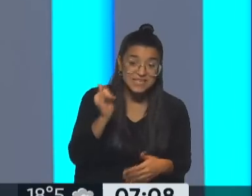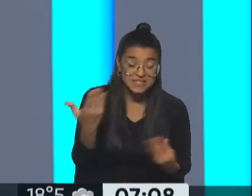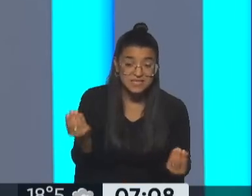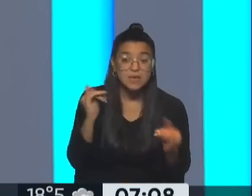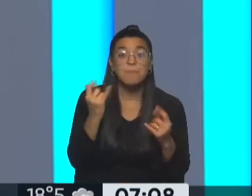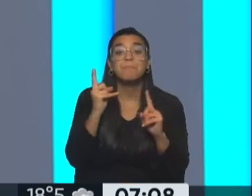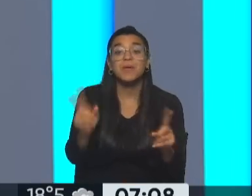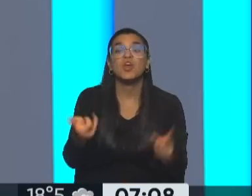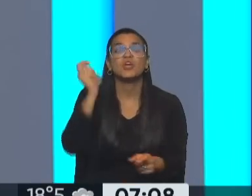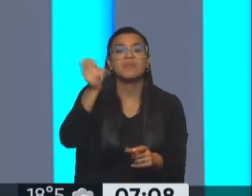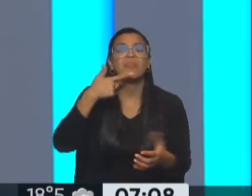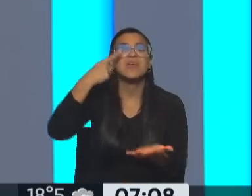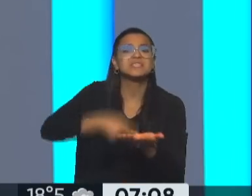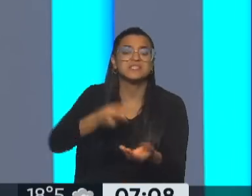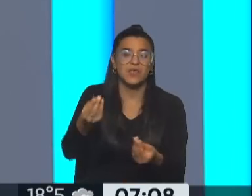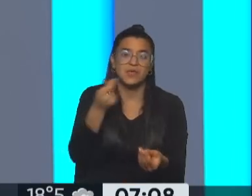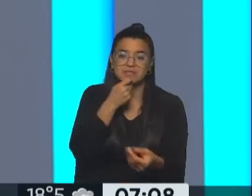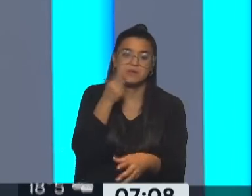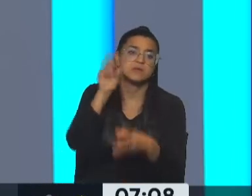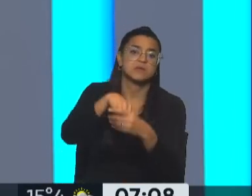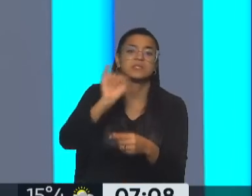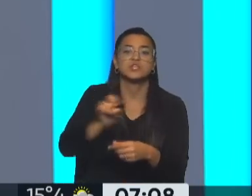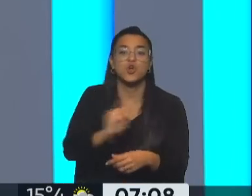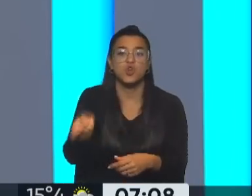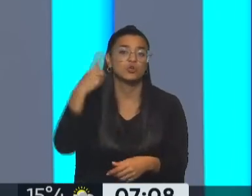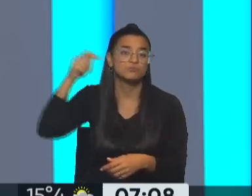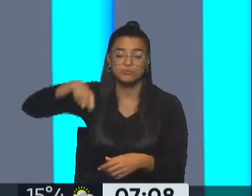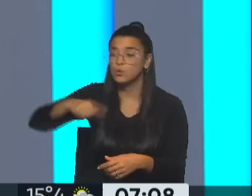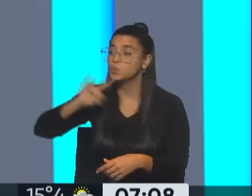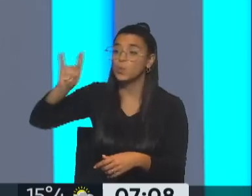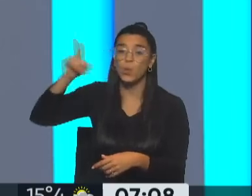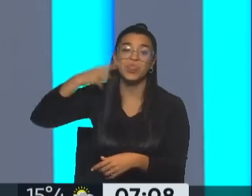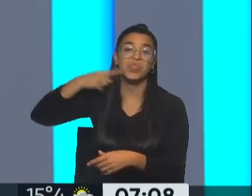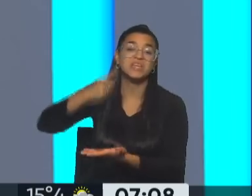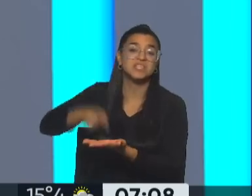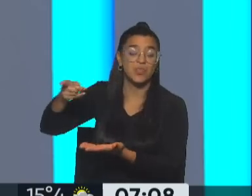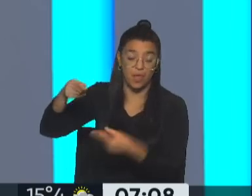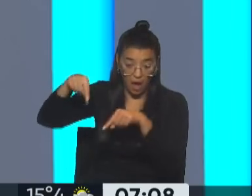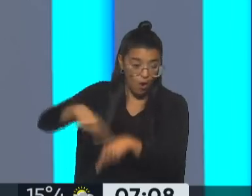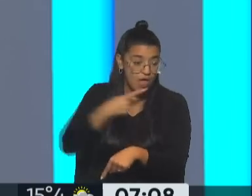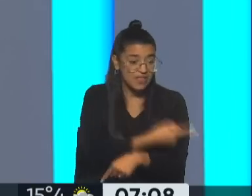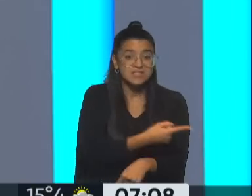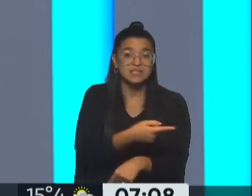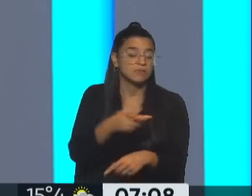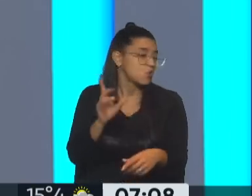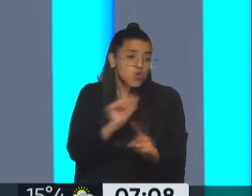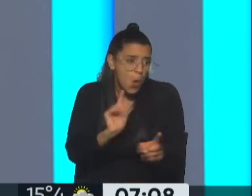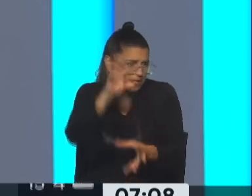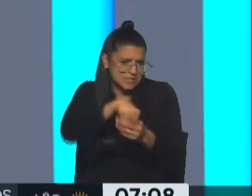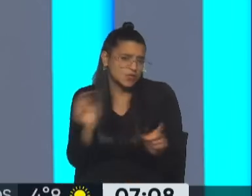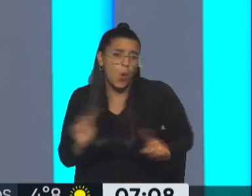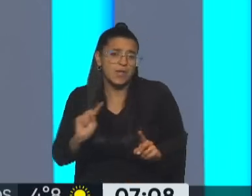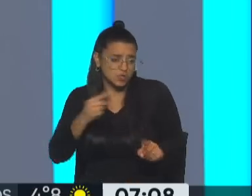es, pero ¿quién decide si es intromisión o no? La Corte Suprema. Y la Corte Suprema acaba de fallar que no es una